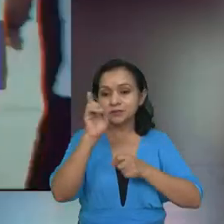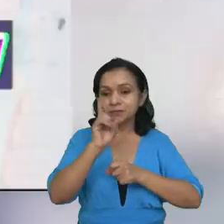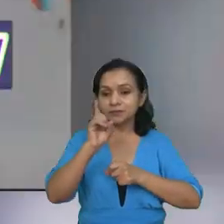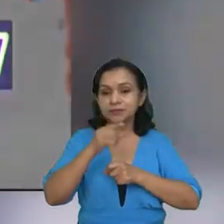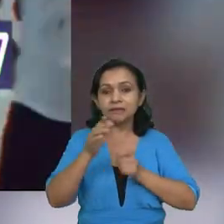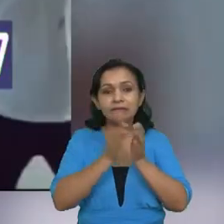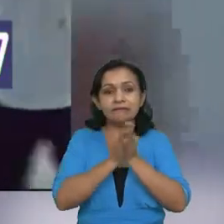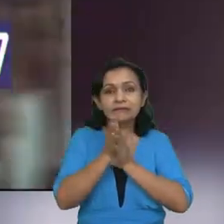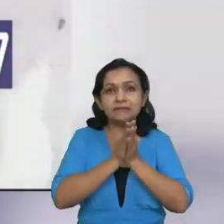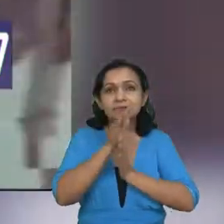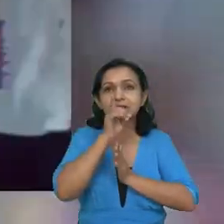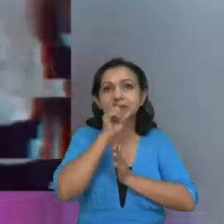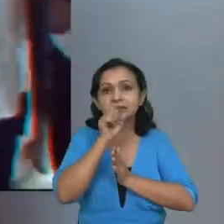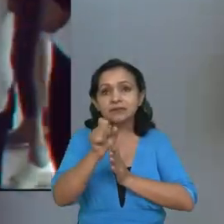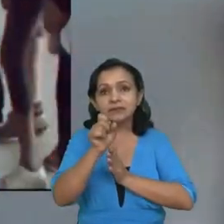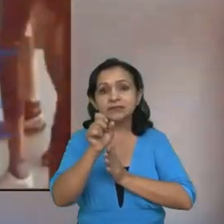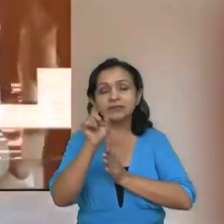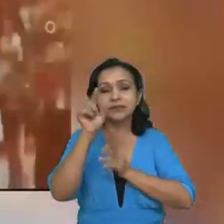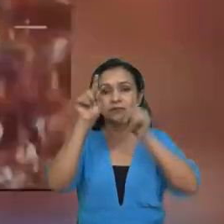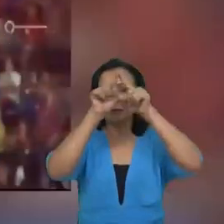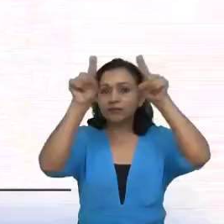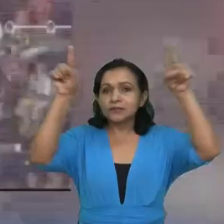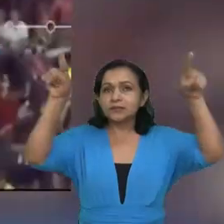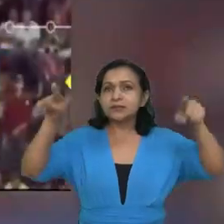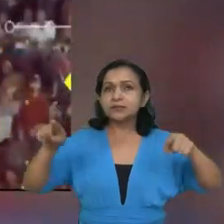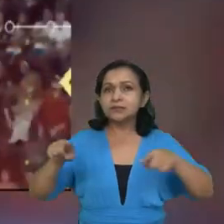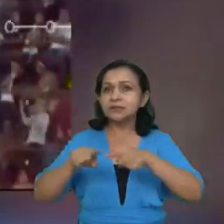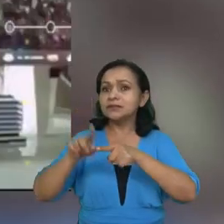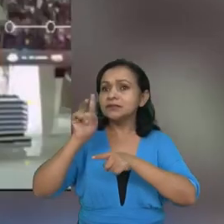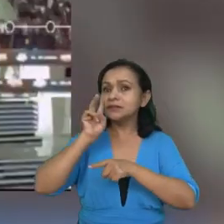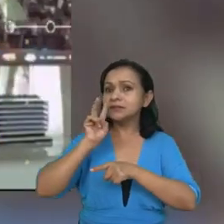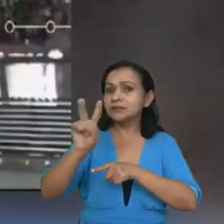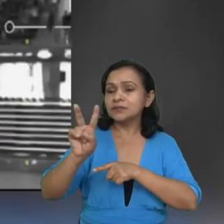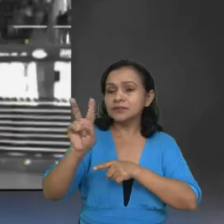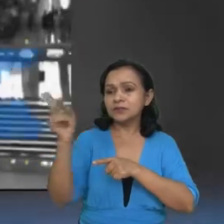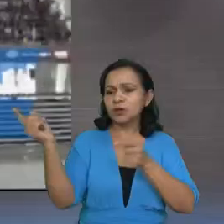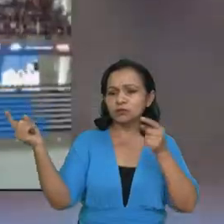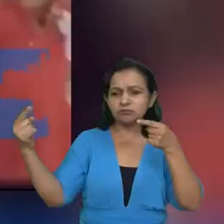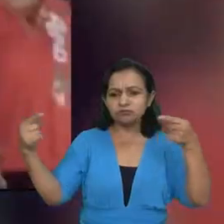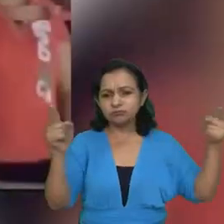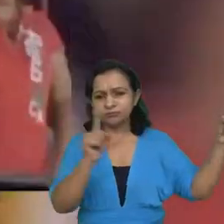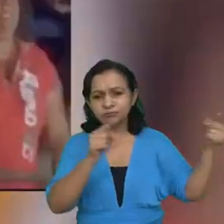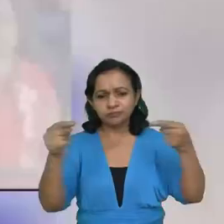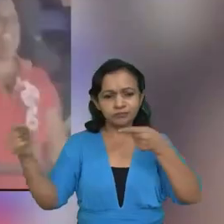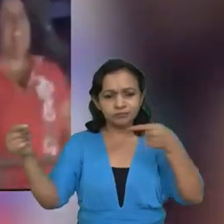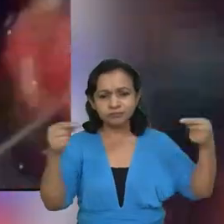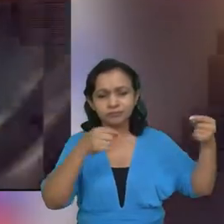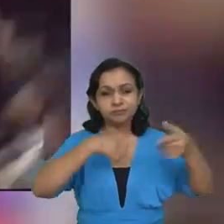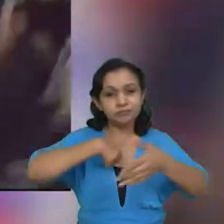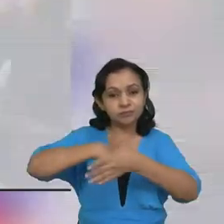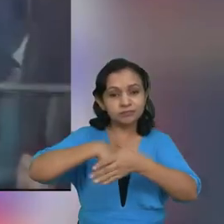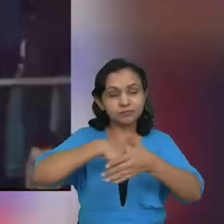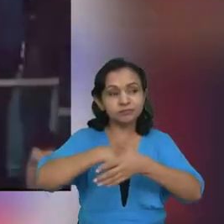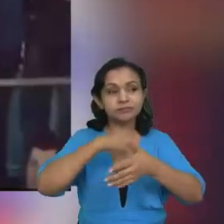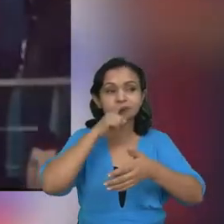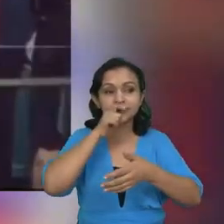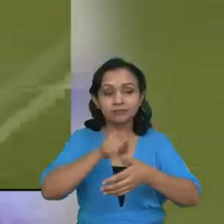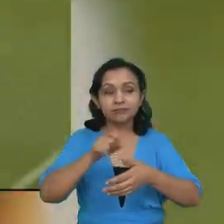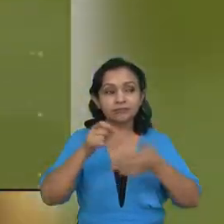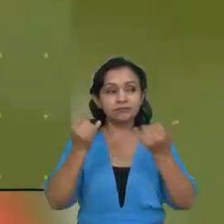disfrutarán en un circuito de pantallas gigantes el encuentro de los dos equipos más famosos y más seguidos por la fanaticada